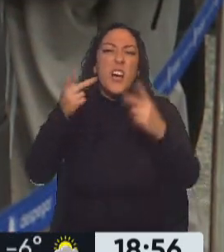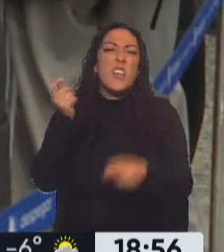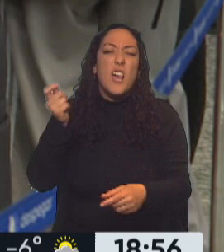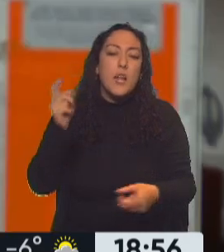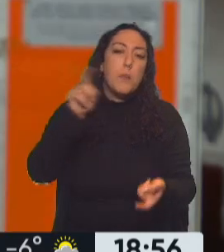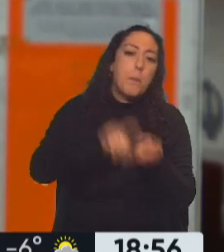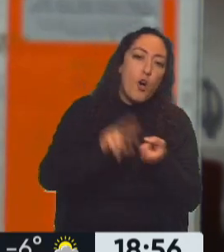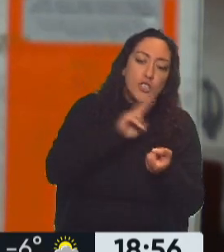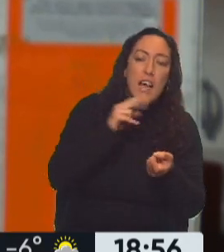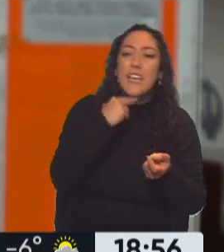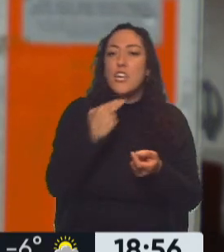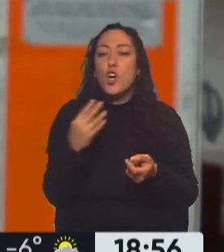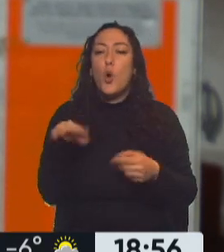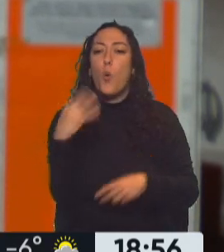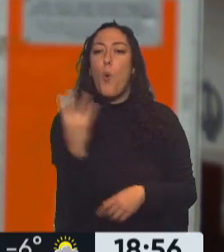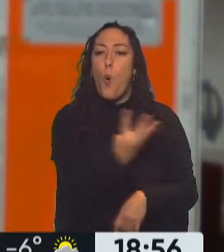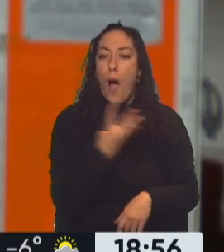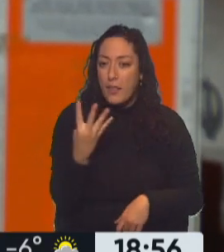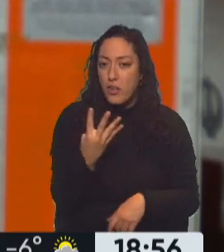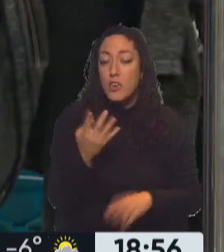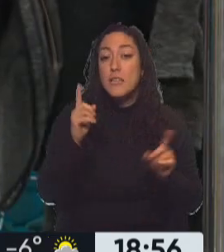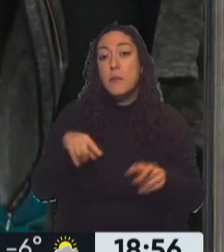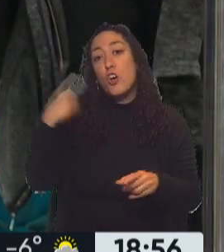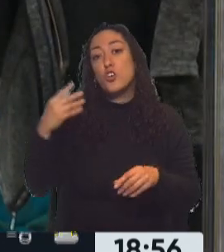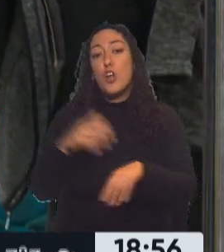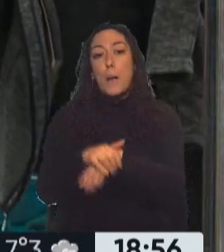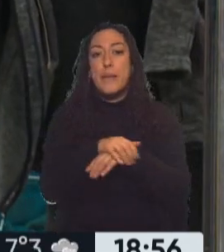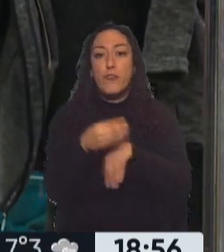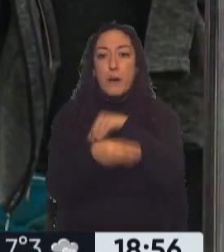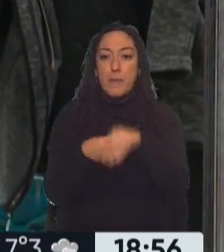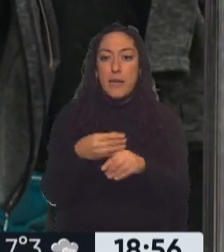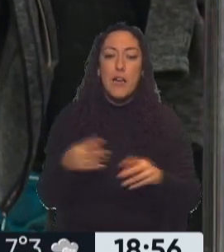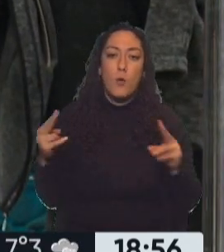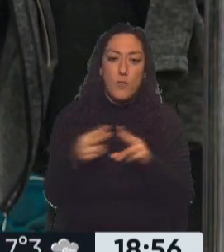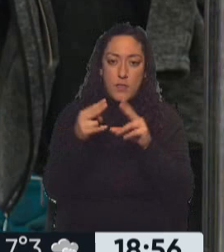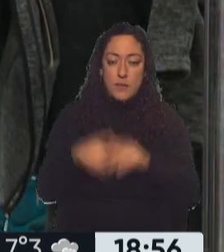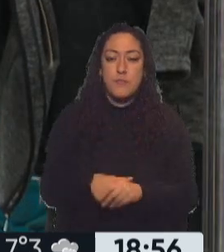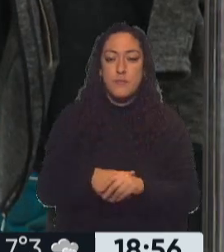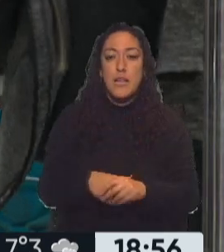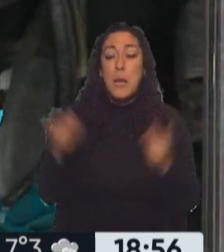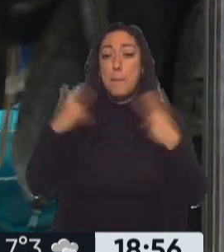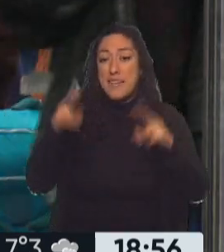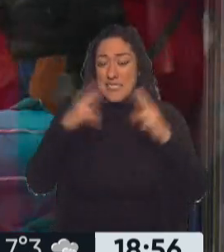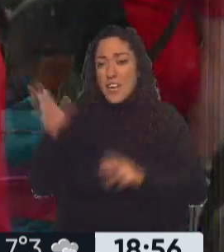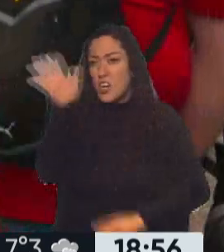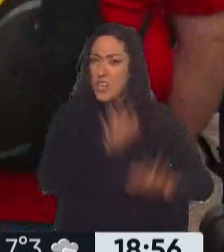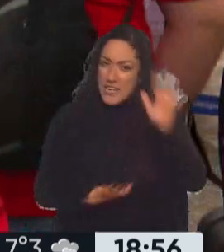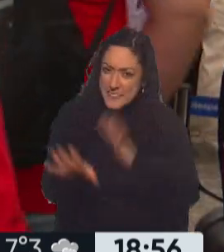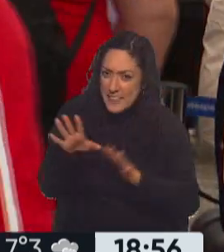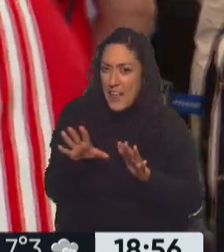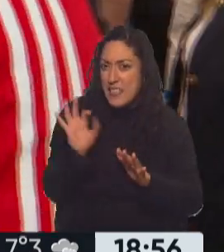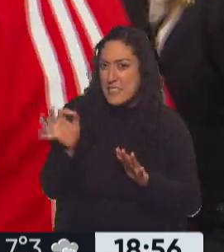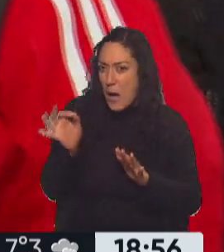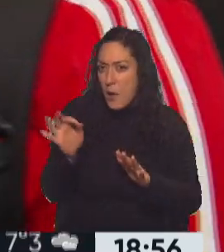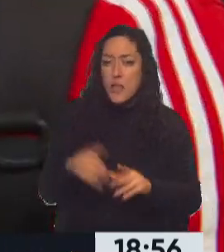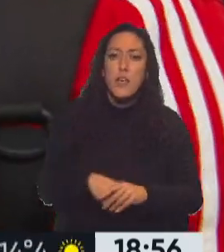Mi mujer y mis hijos, los cuatro juntos, y ahora esperamos una familia también, amiga. ¿Tienen organizadas las excursiones? ¿Ya saben qué van a hacer?